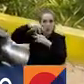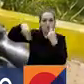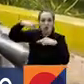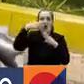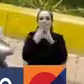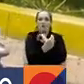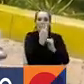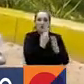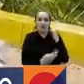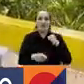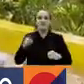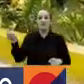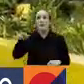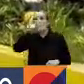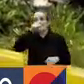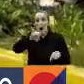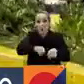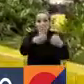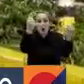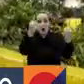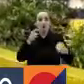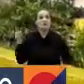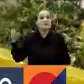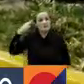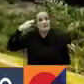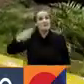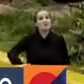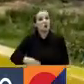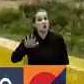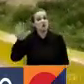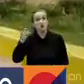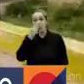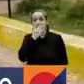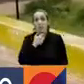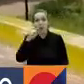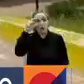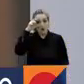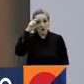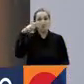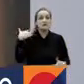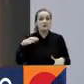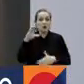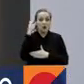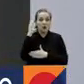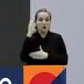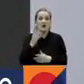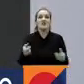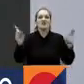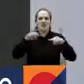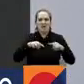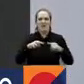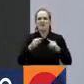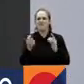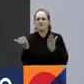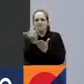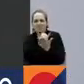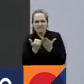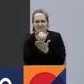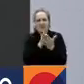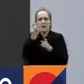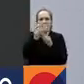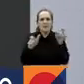La historia del pájaro herido representa mucho de la historia de Botero, su obra y Colombia. Ha pintado masacres,